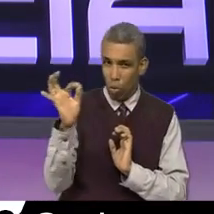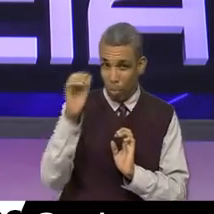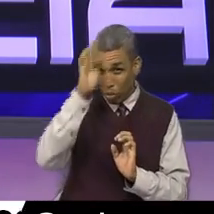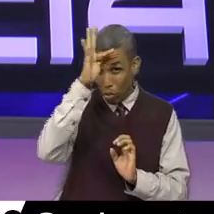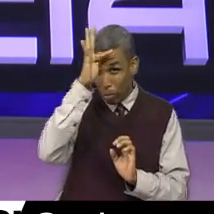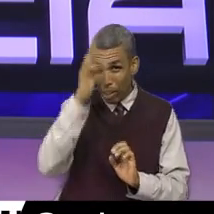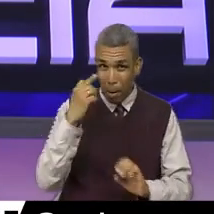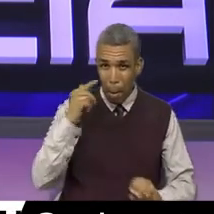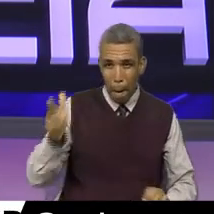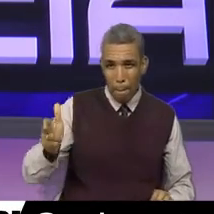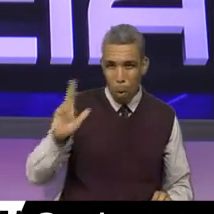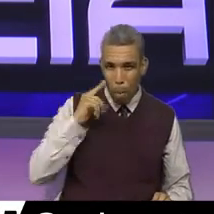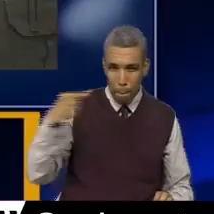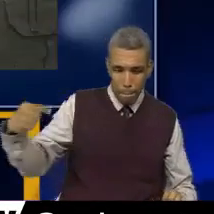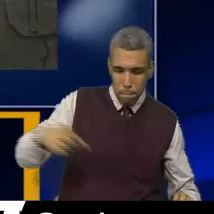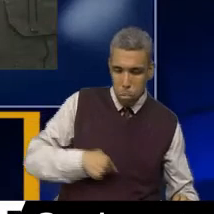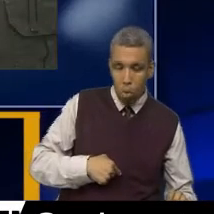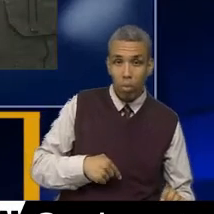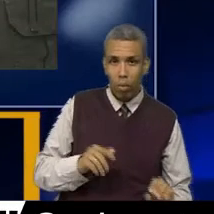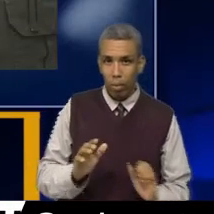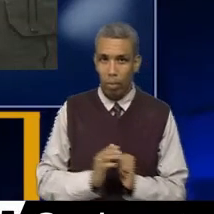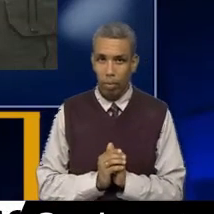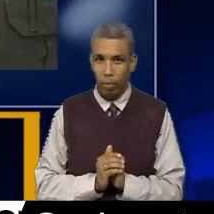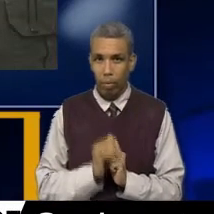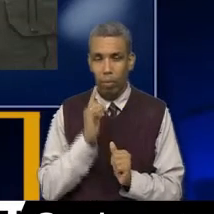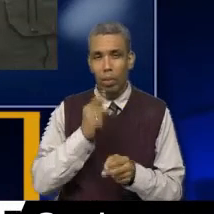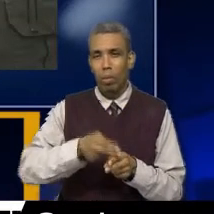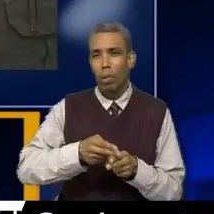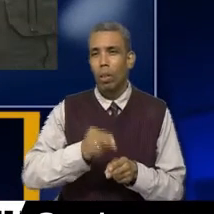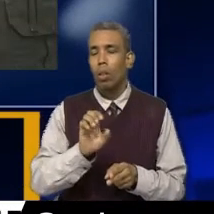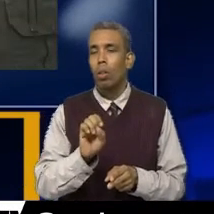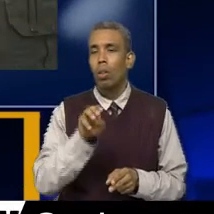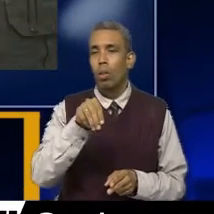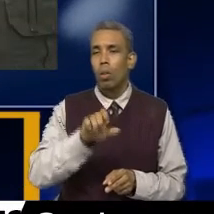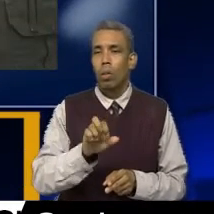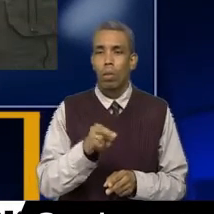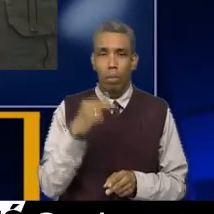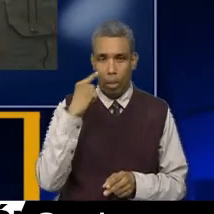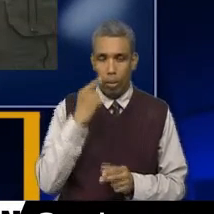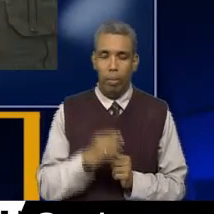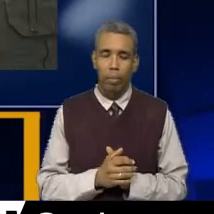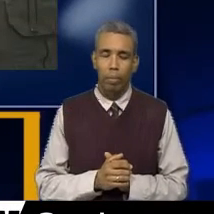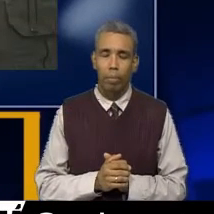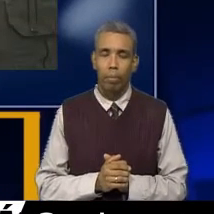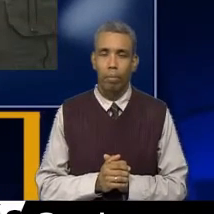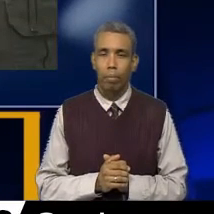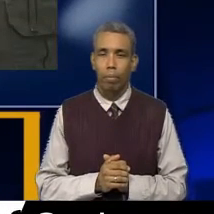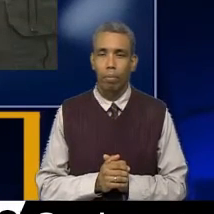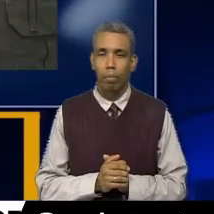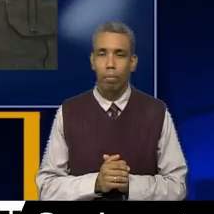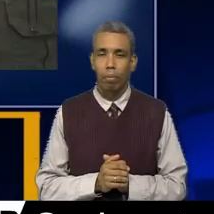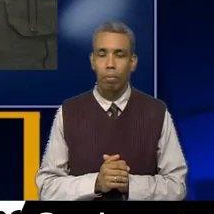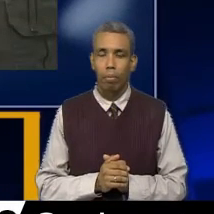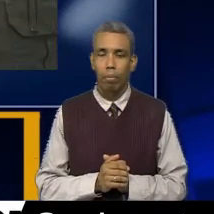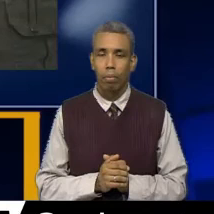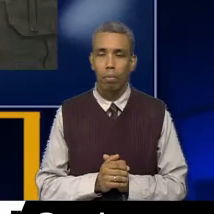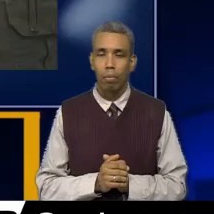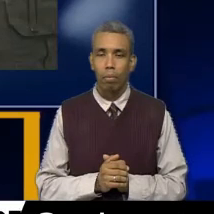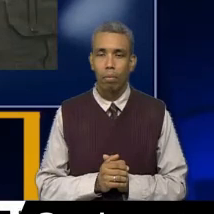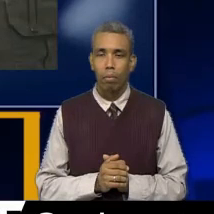capturaron al presunto sicario. El día de ayer, de horas de la noche, se presentó una situación donde resultó un